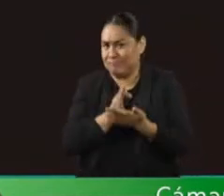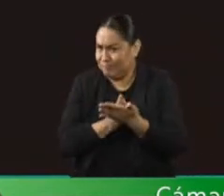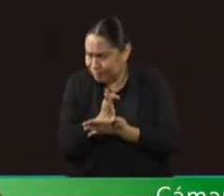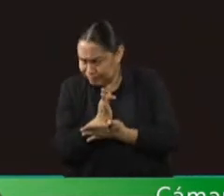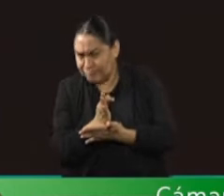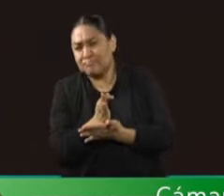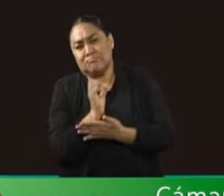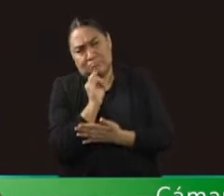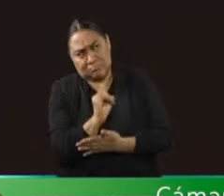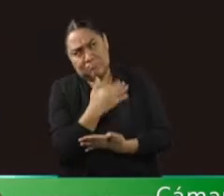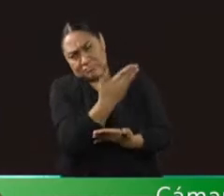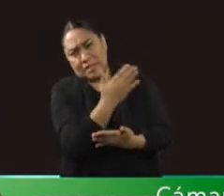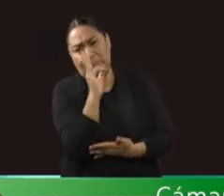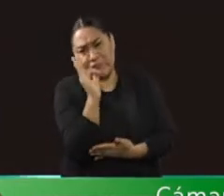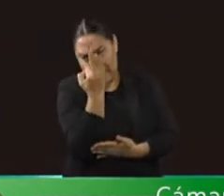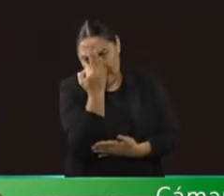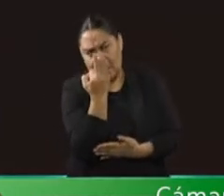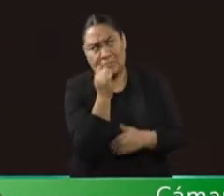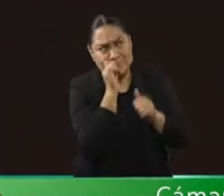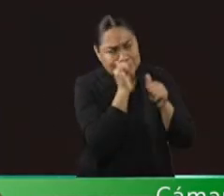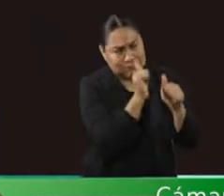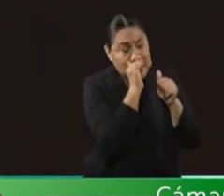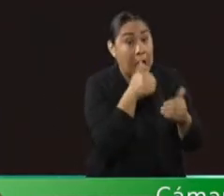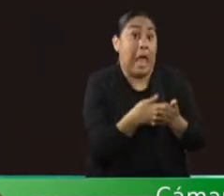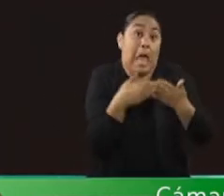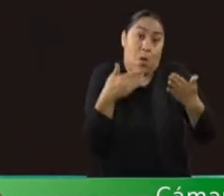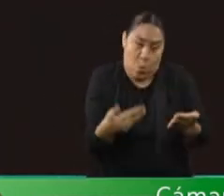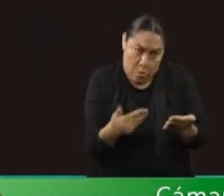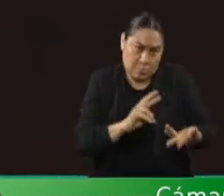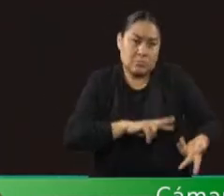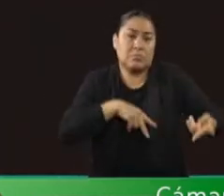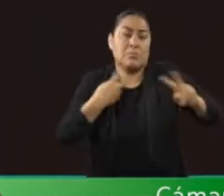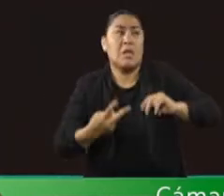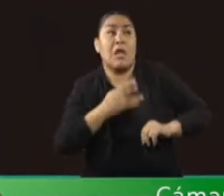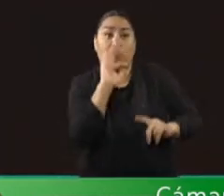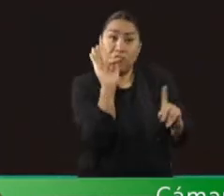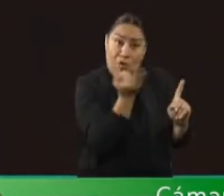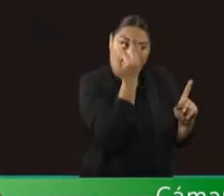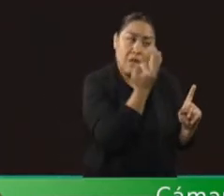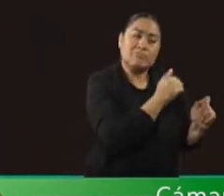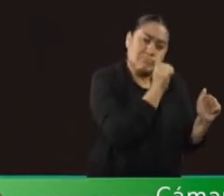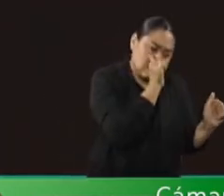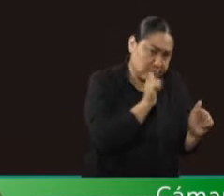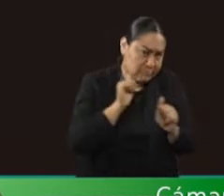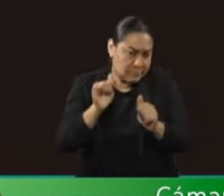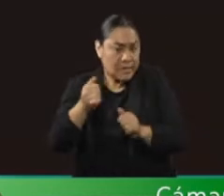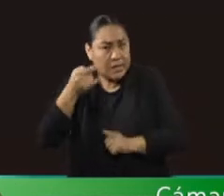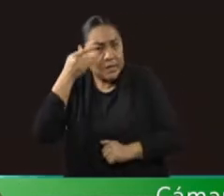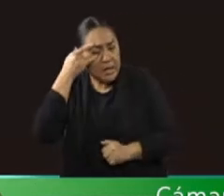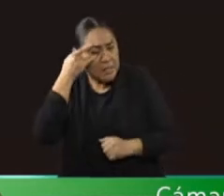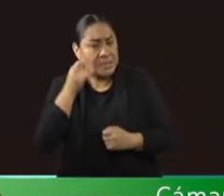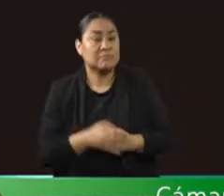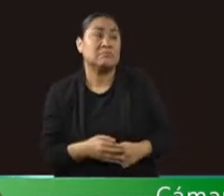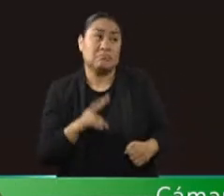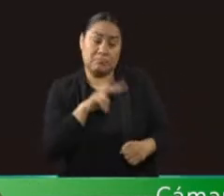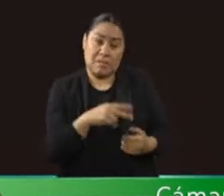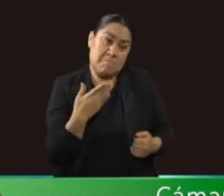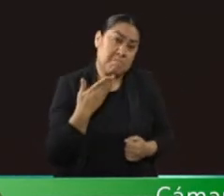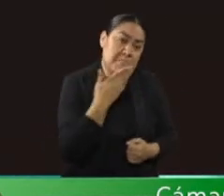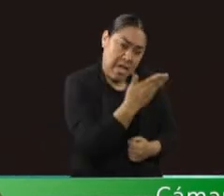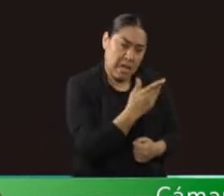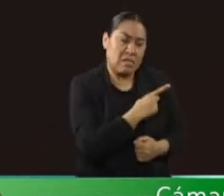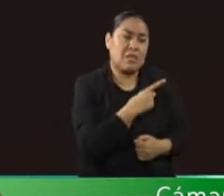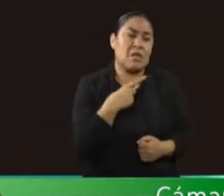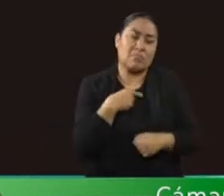federación y es momento que la federación sea leal con los campechanos exigimos que se cumple el